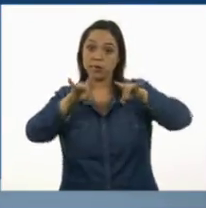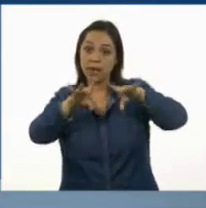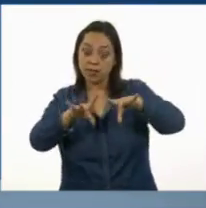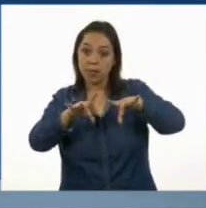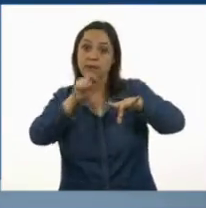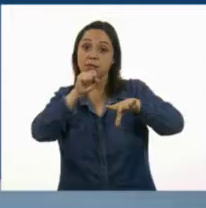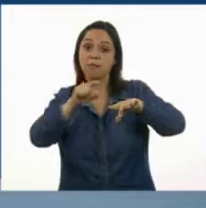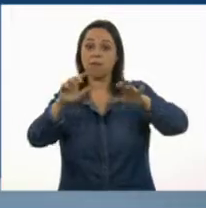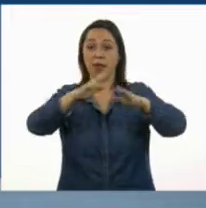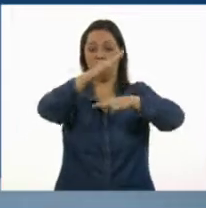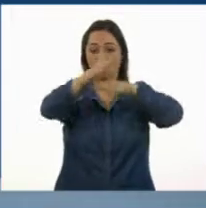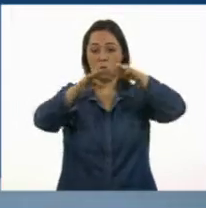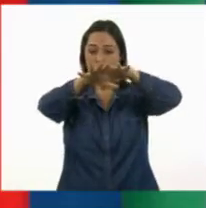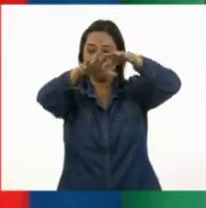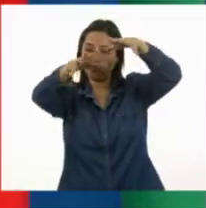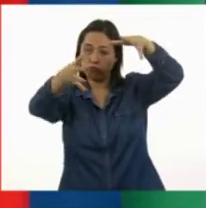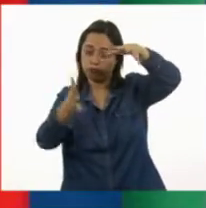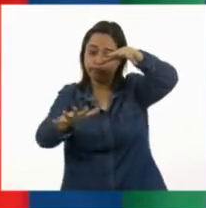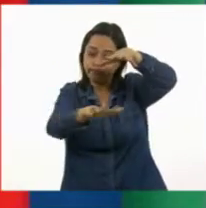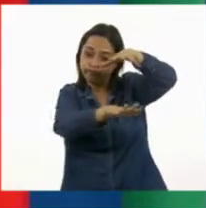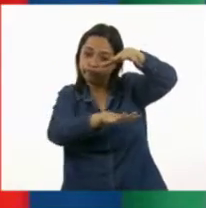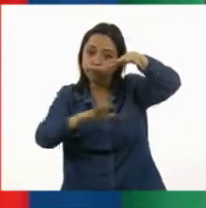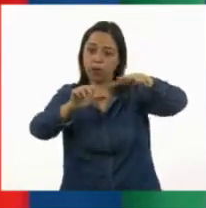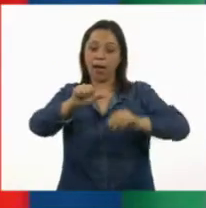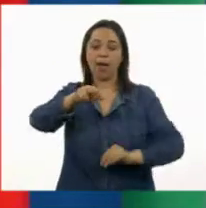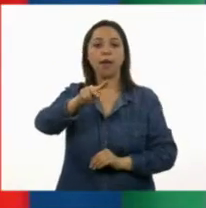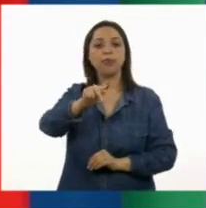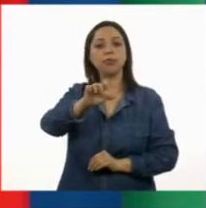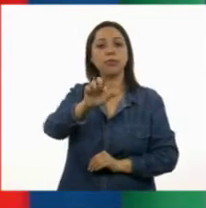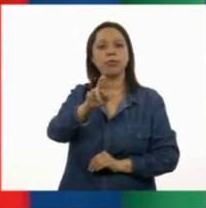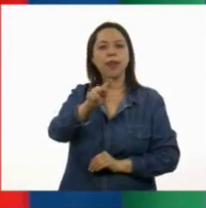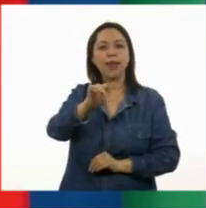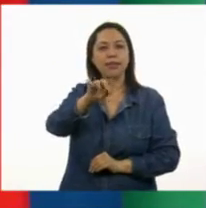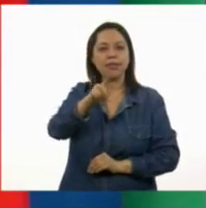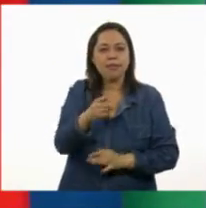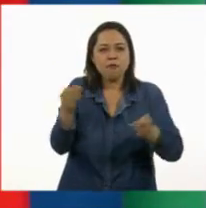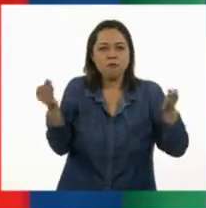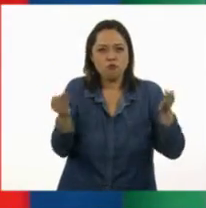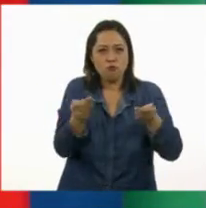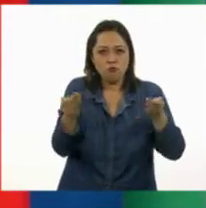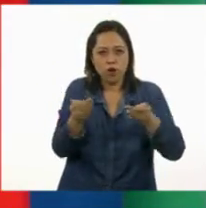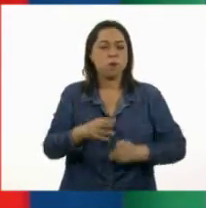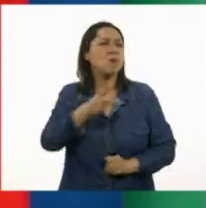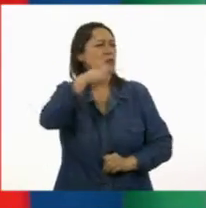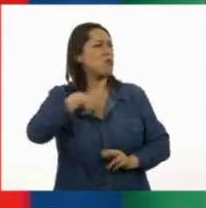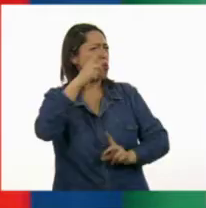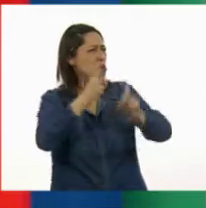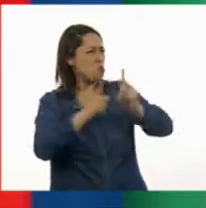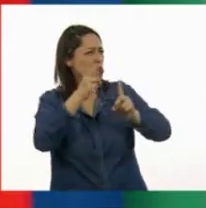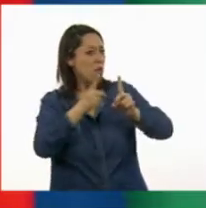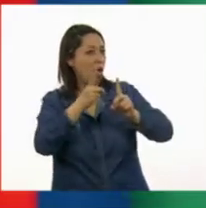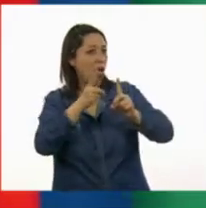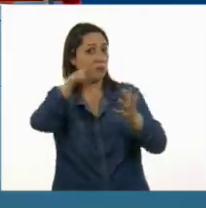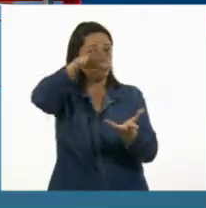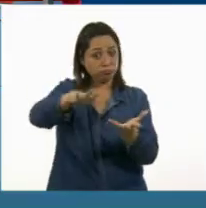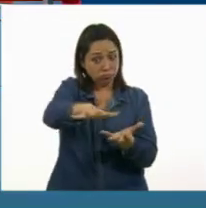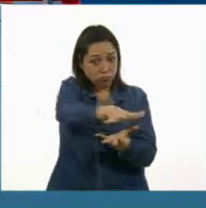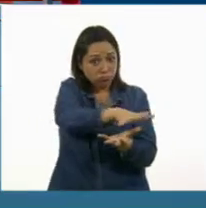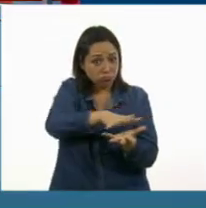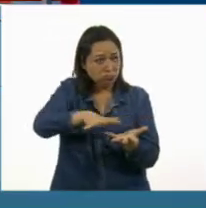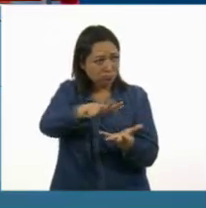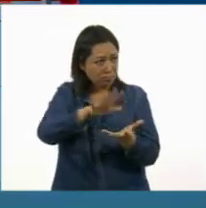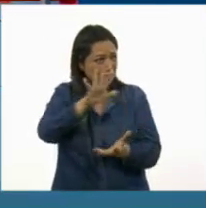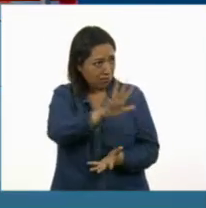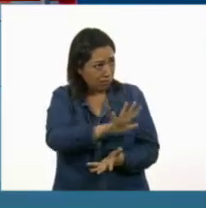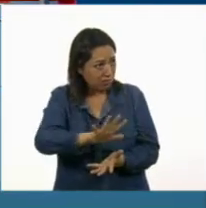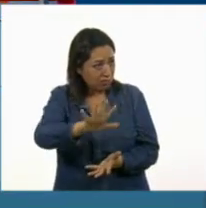la Antártida. Pero, profe, tengo una duda. ¿La Antártida es un continente? Sí lo es.